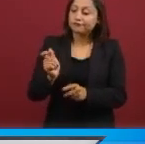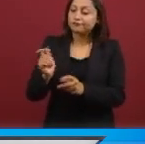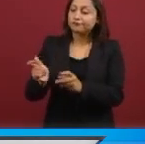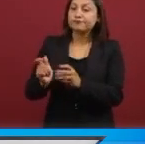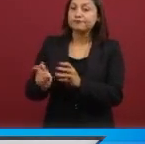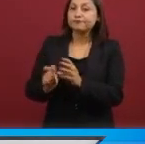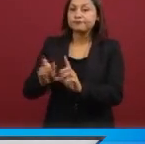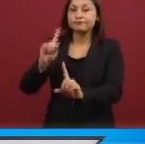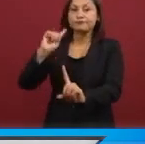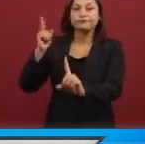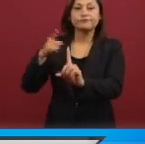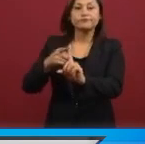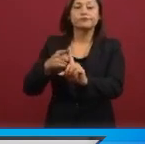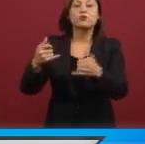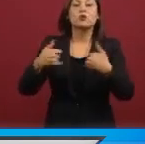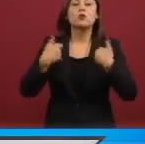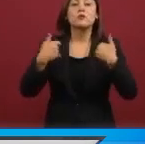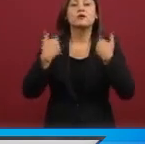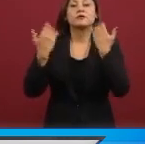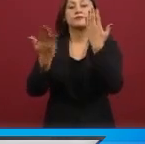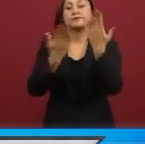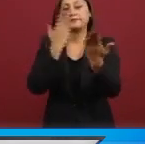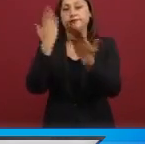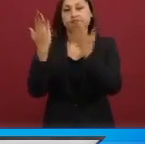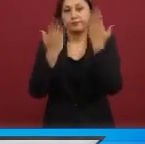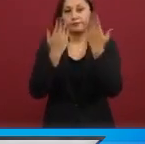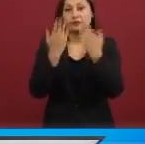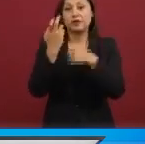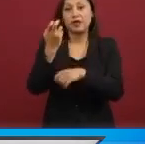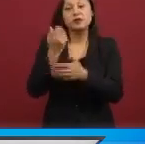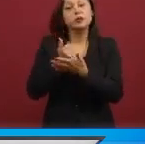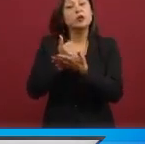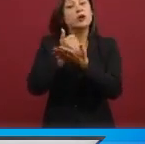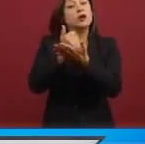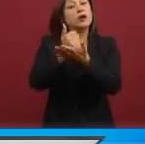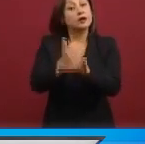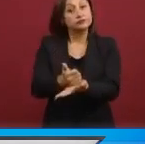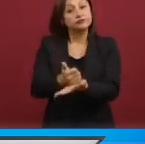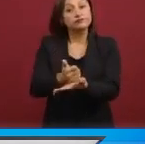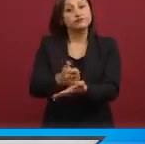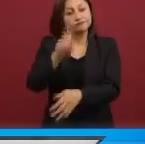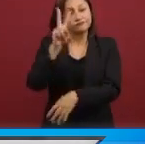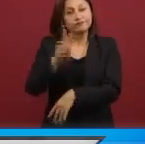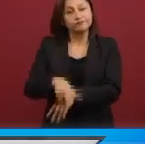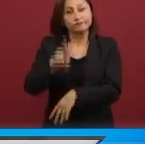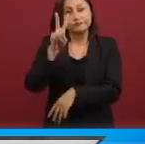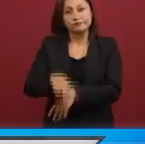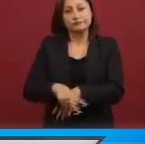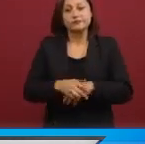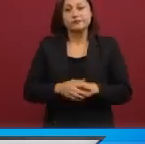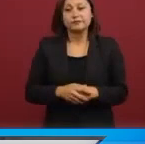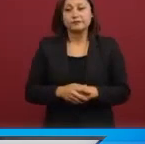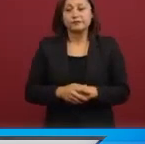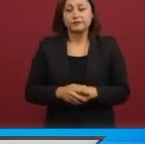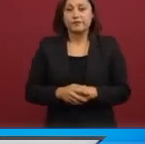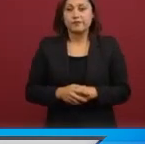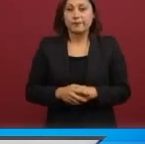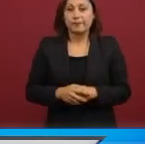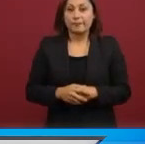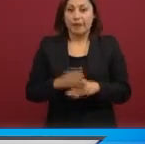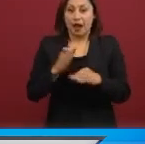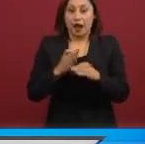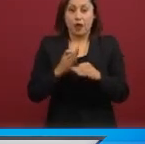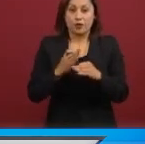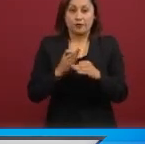en este programa es de 1,000 millones de pesos en instalaciones, equipos y operación. El día de hoy asisten 7.575 alumnos a